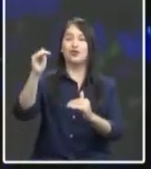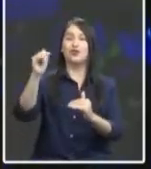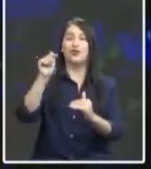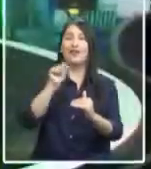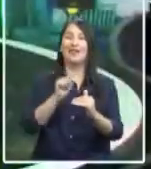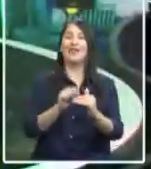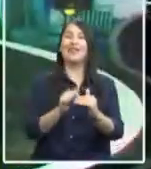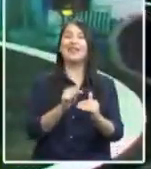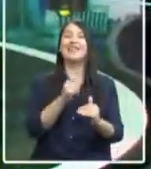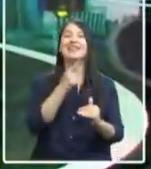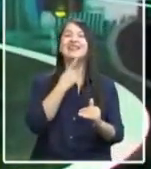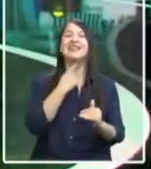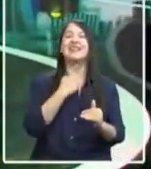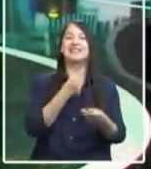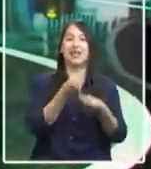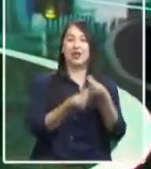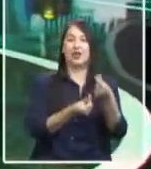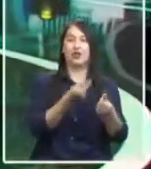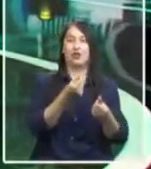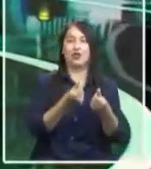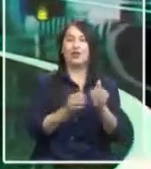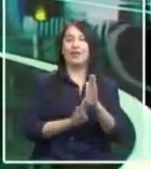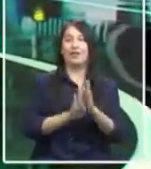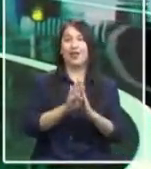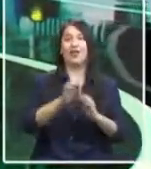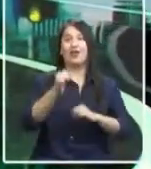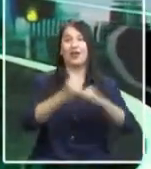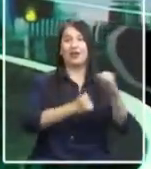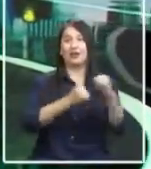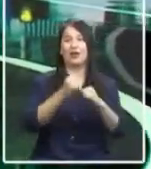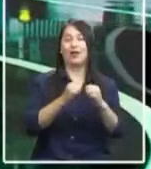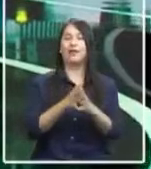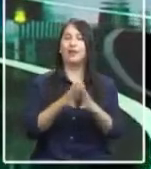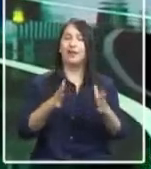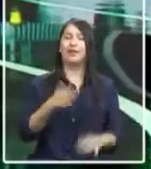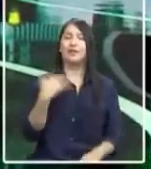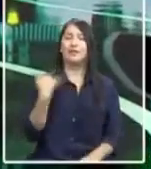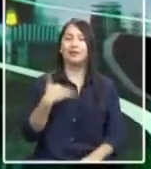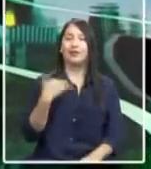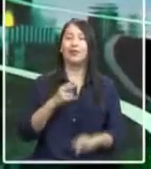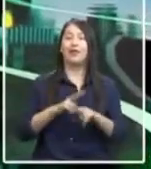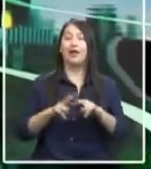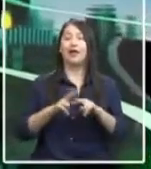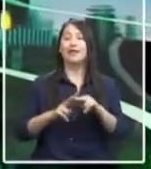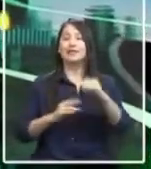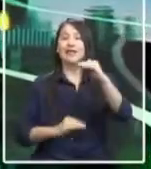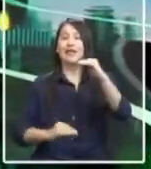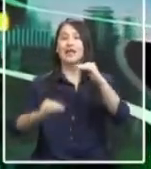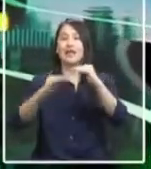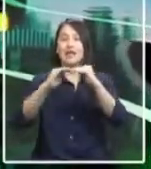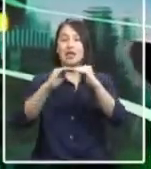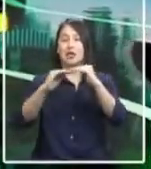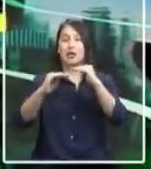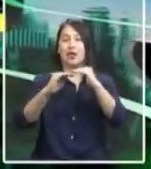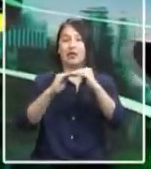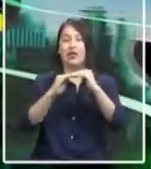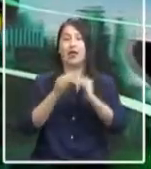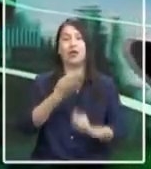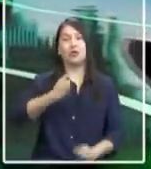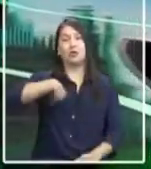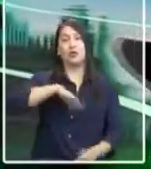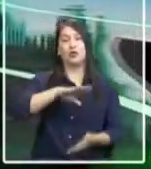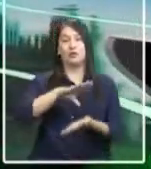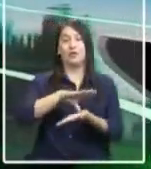el desarrollo industrial y tan importante en ese sentido generar una igualdad. Sin ir más lejos, nuestro país